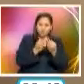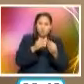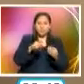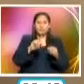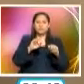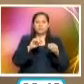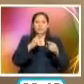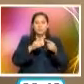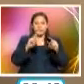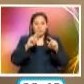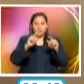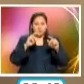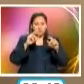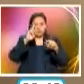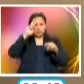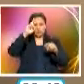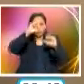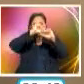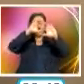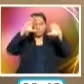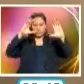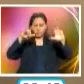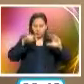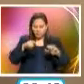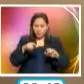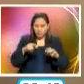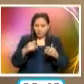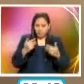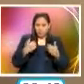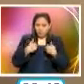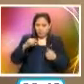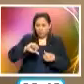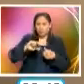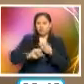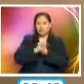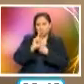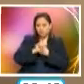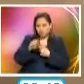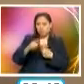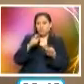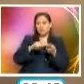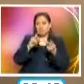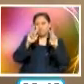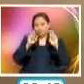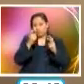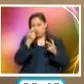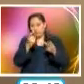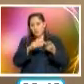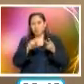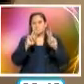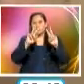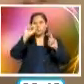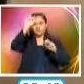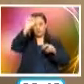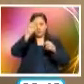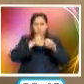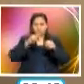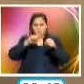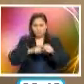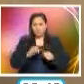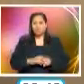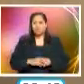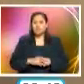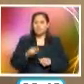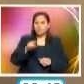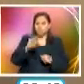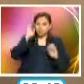metáforas muy descriptivas de nuestra situación actual, nuestra situación económica, nuestra situación social. Y la exposición de Marras,